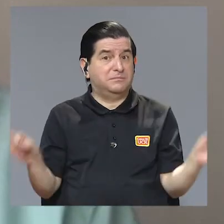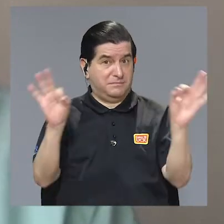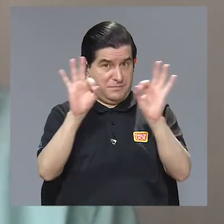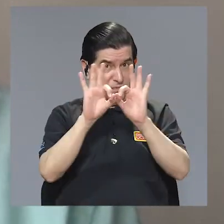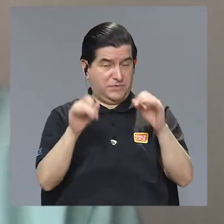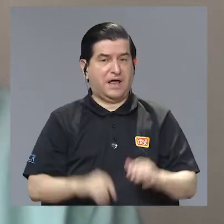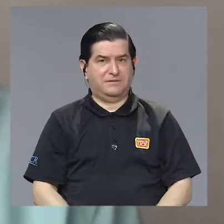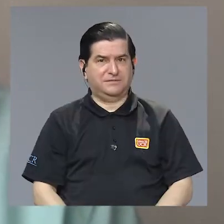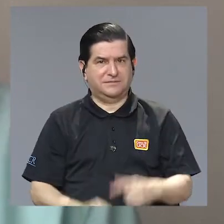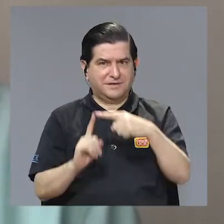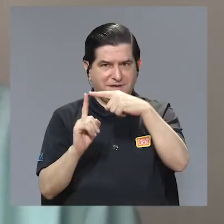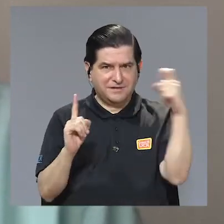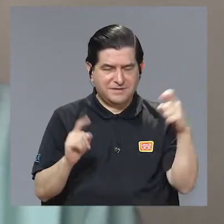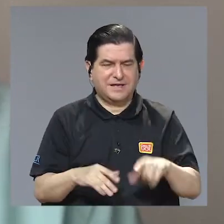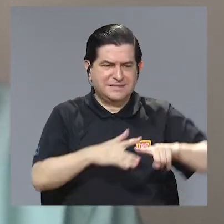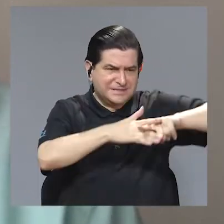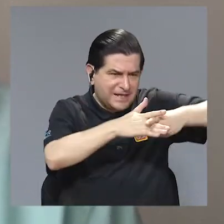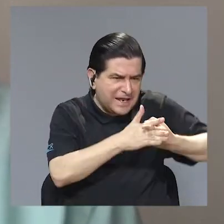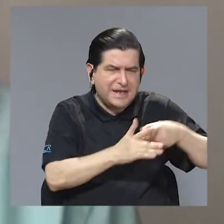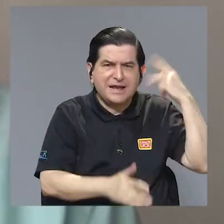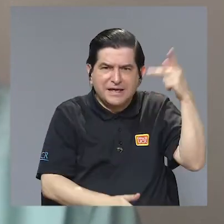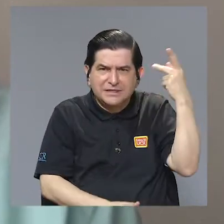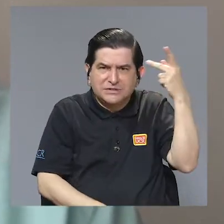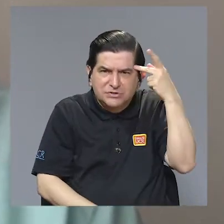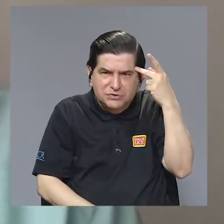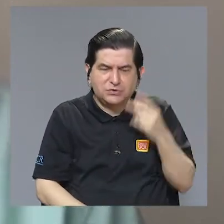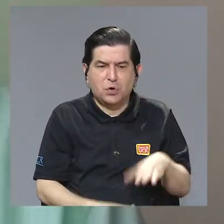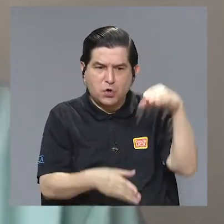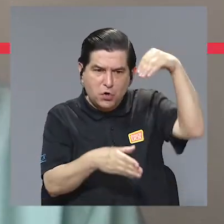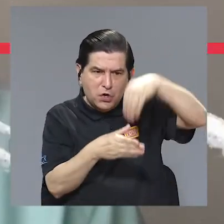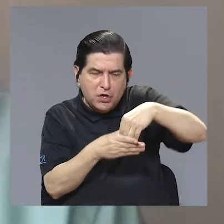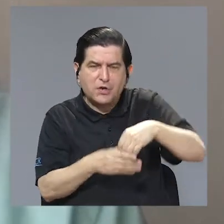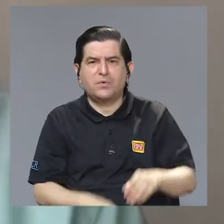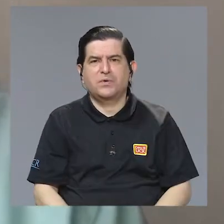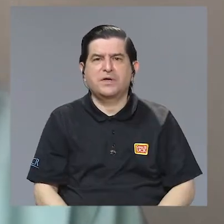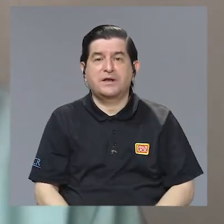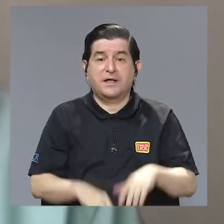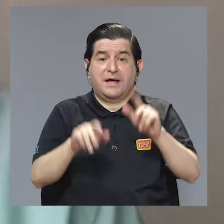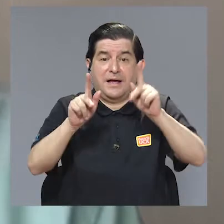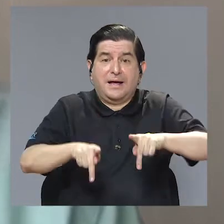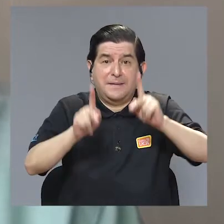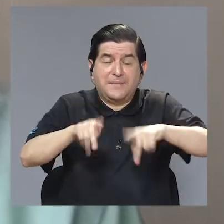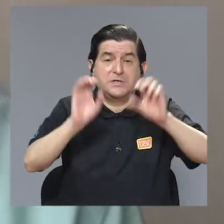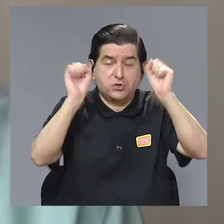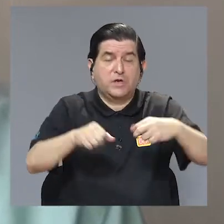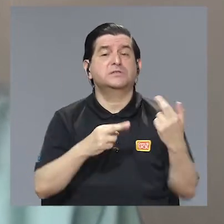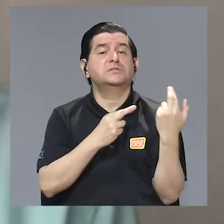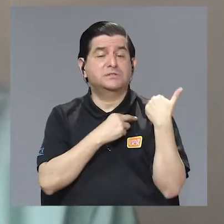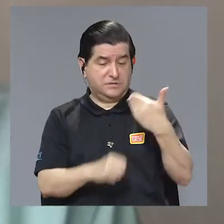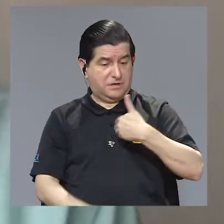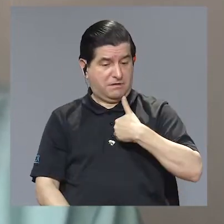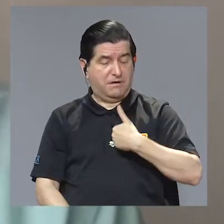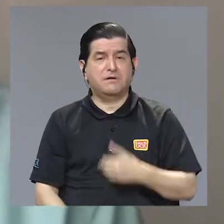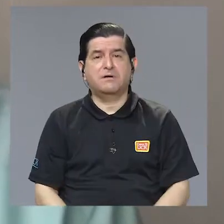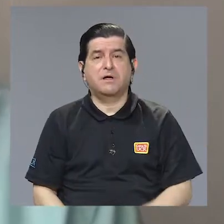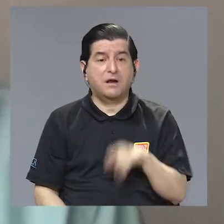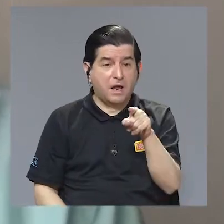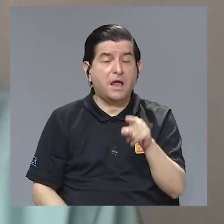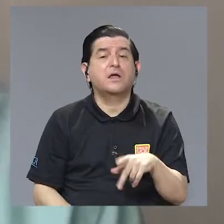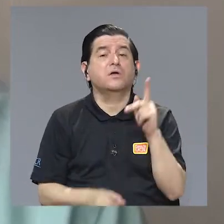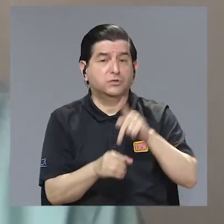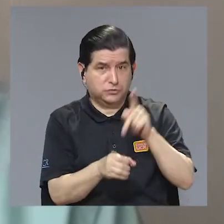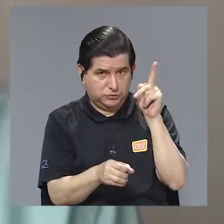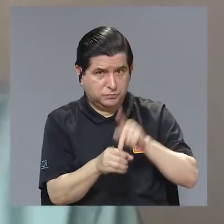importante, por ejemplo, desde la génesis de estas políticas, incluir a los actores que eventualmente pueden ser responsables para